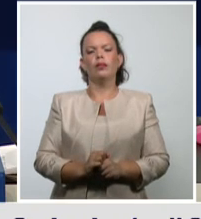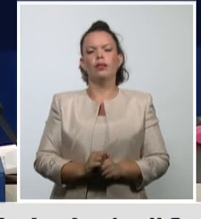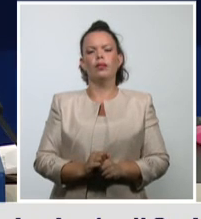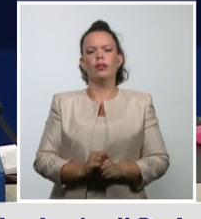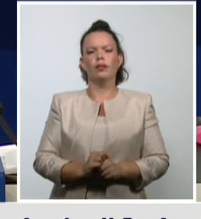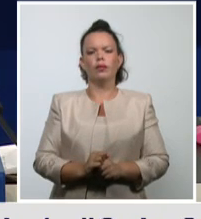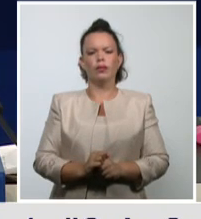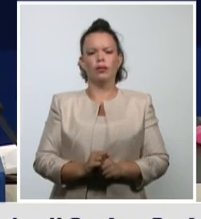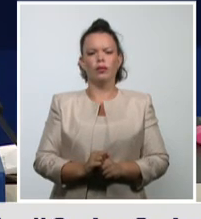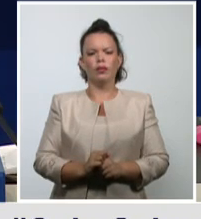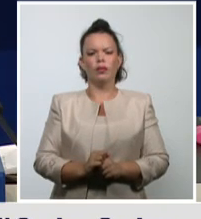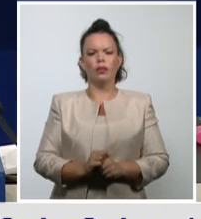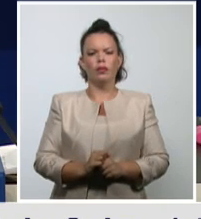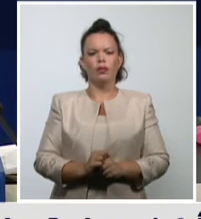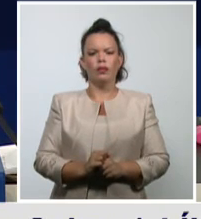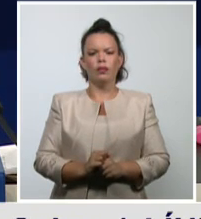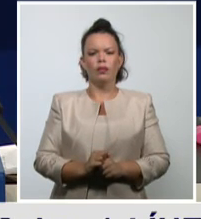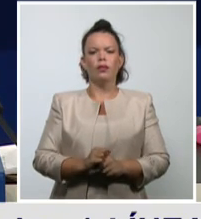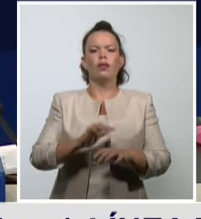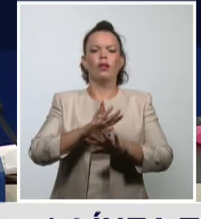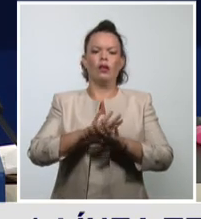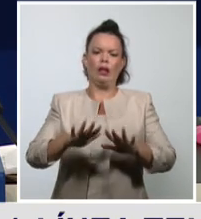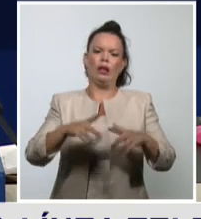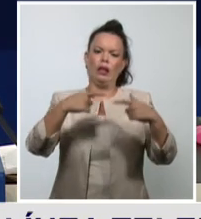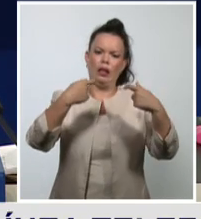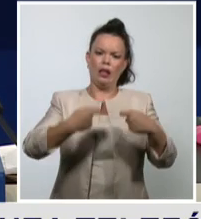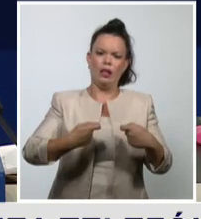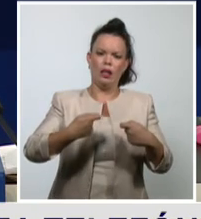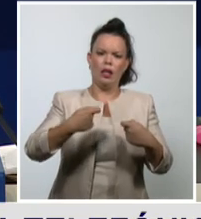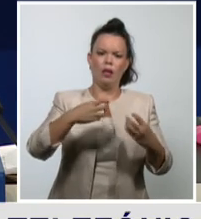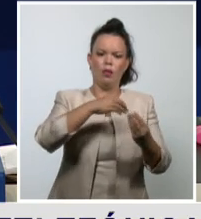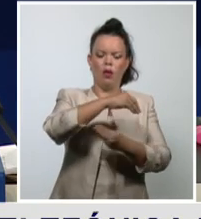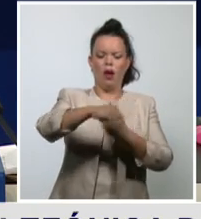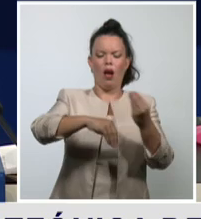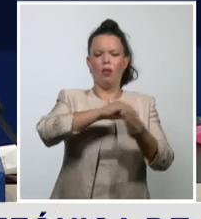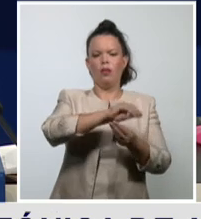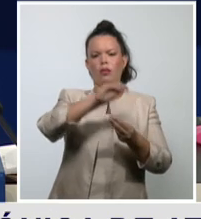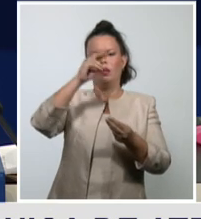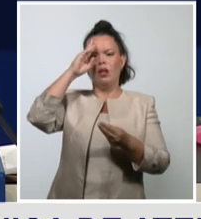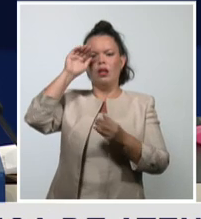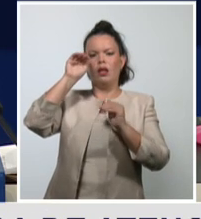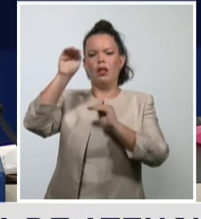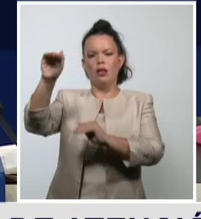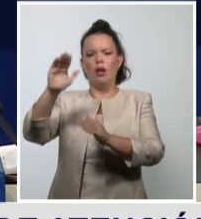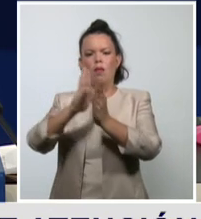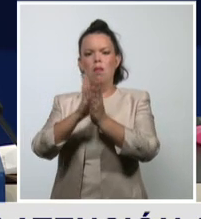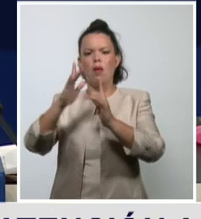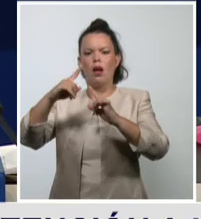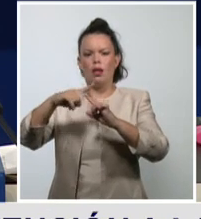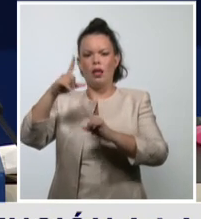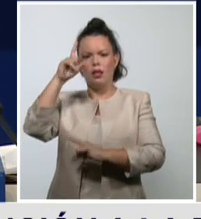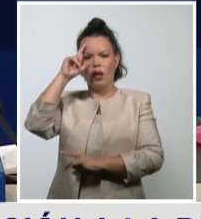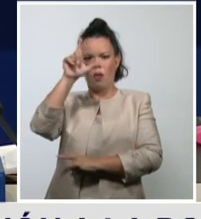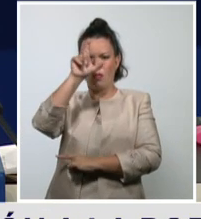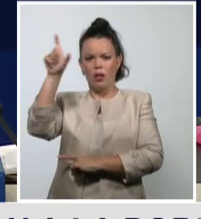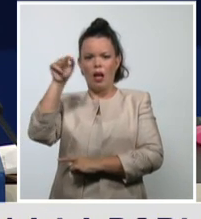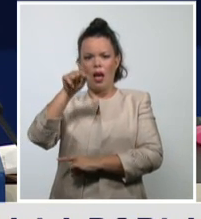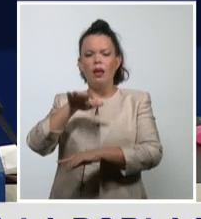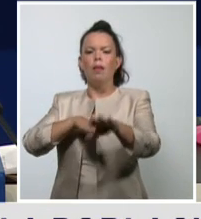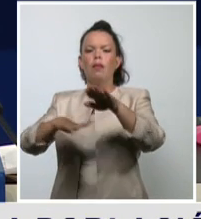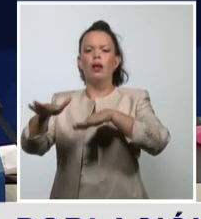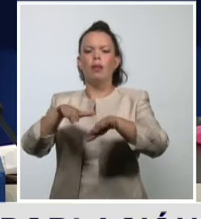se decide trasladarlo al Hospital Militar de Matanza, que es donde se atienden los pacientes sospechosos o